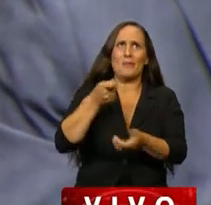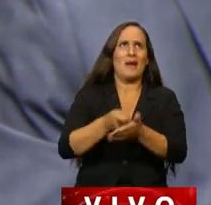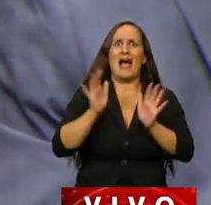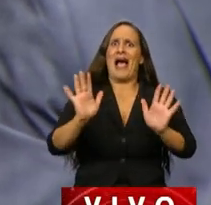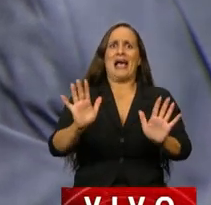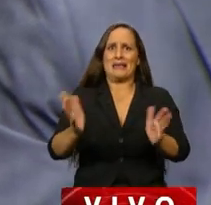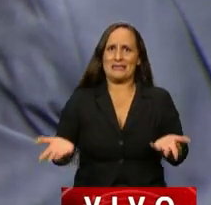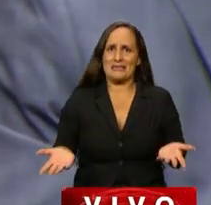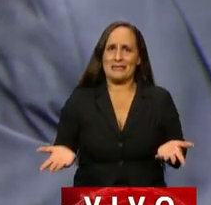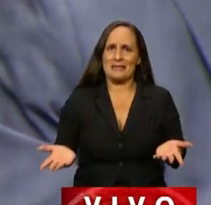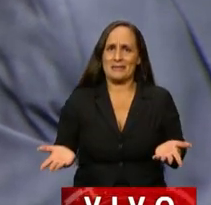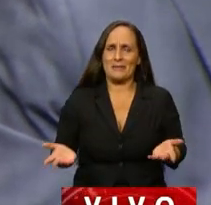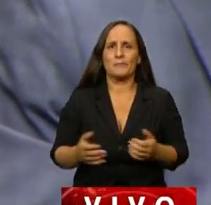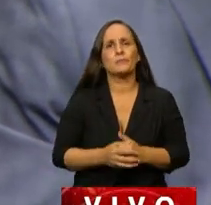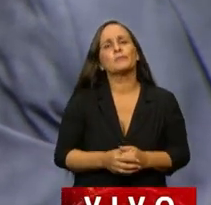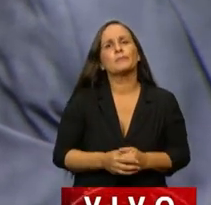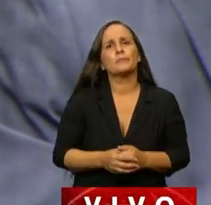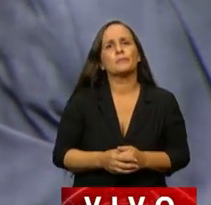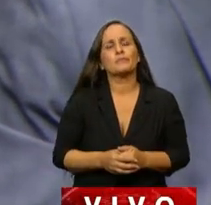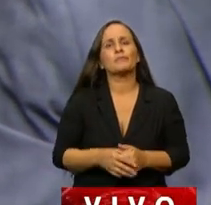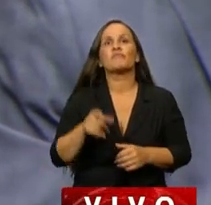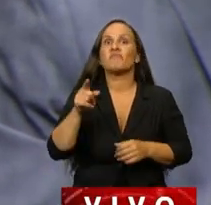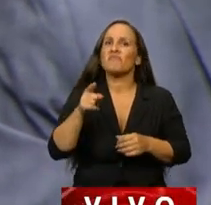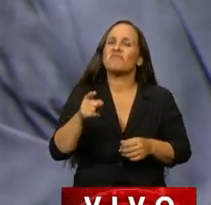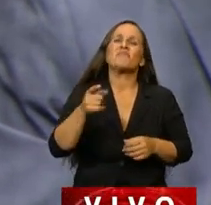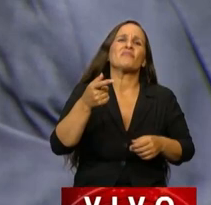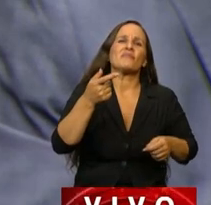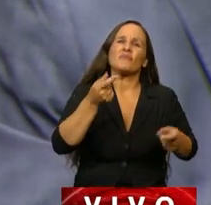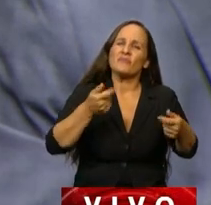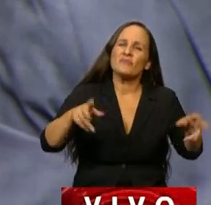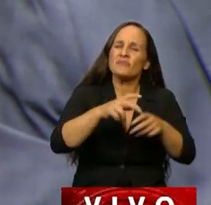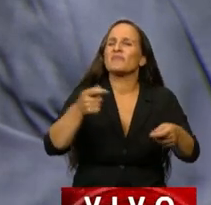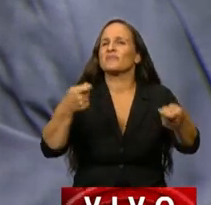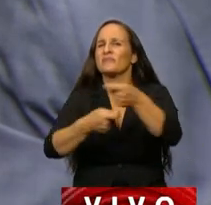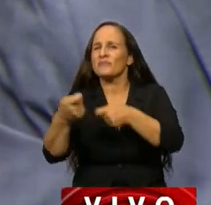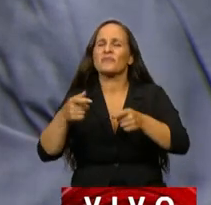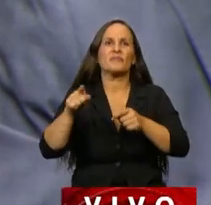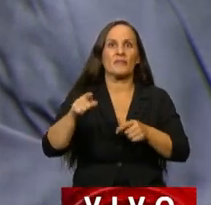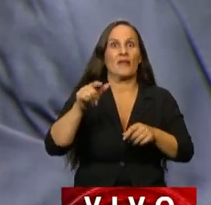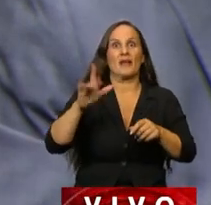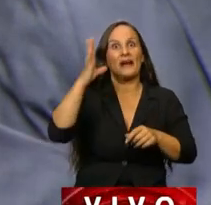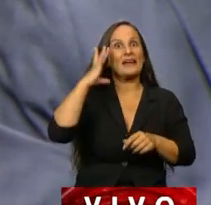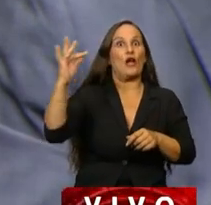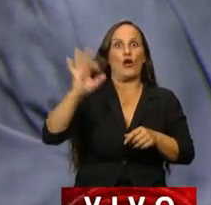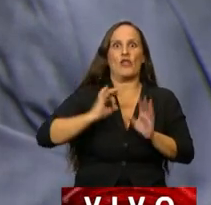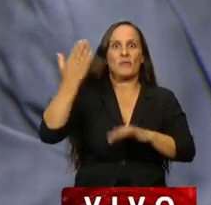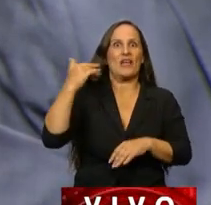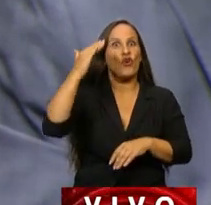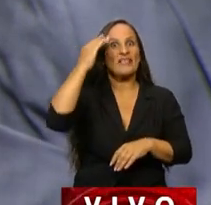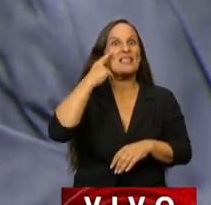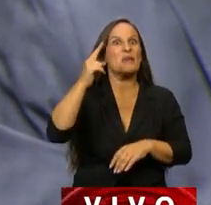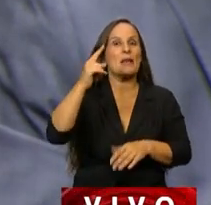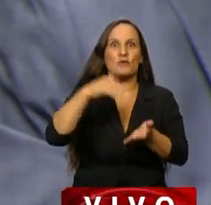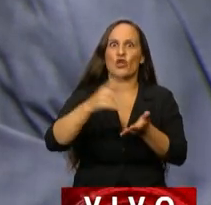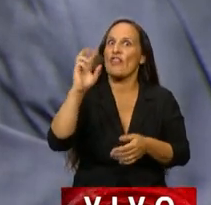La diferencia positiva de la balanza comercial, que fue récord el año pasado, de 15.000 millones de